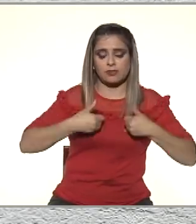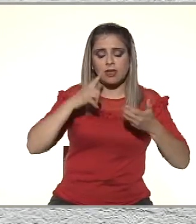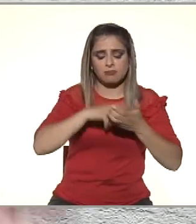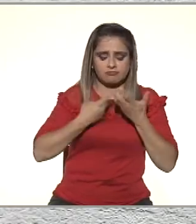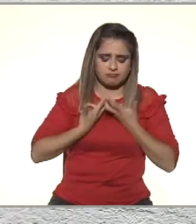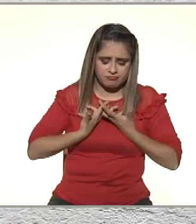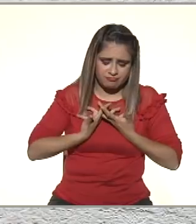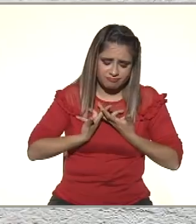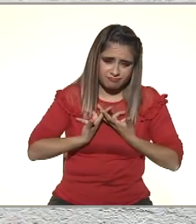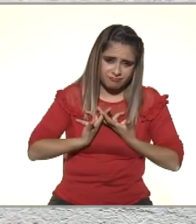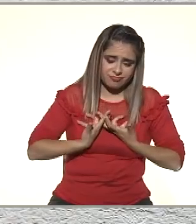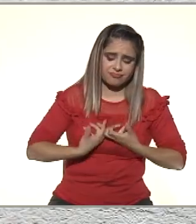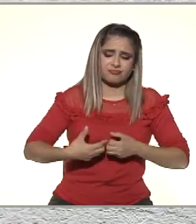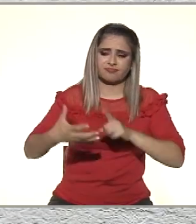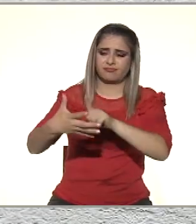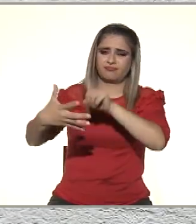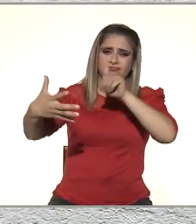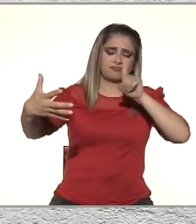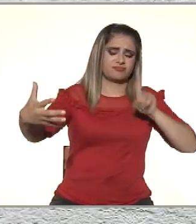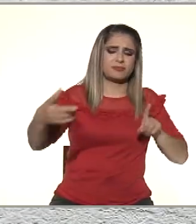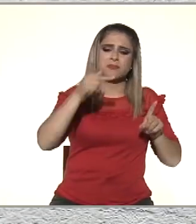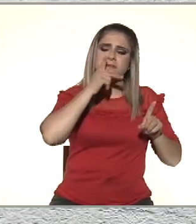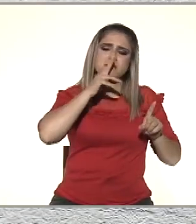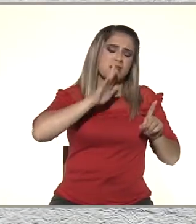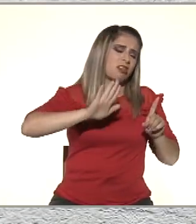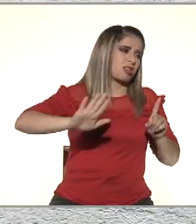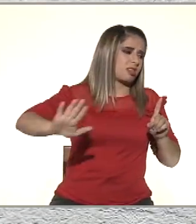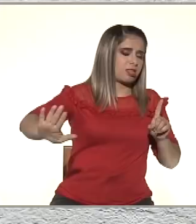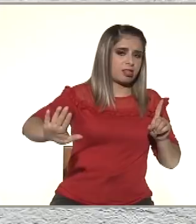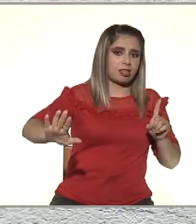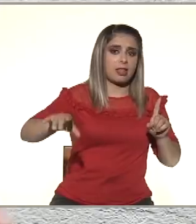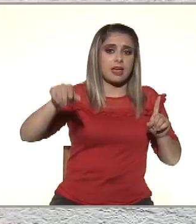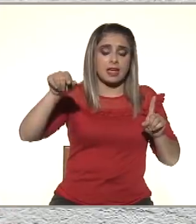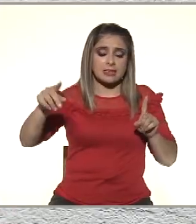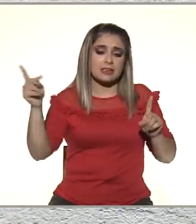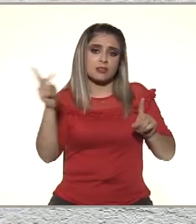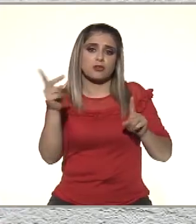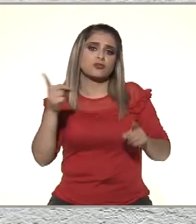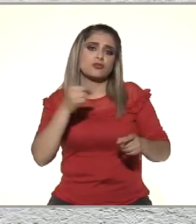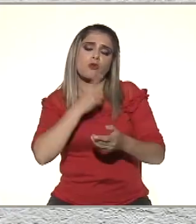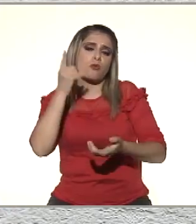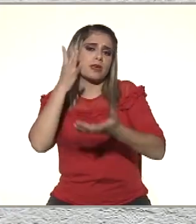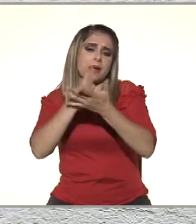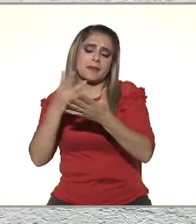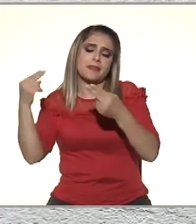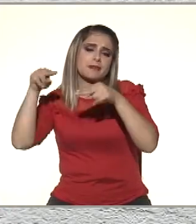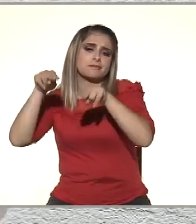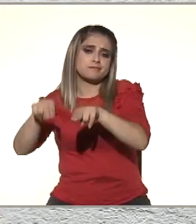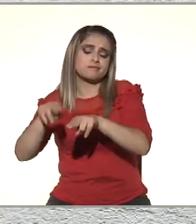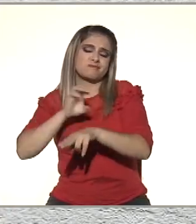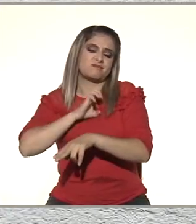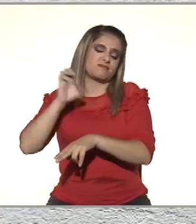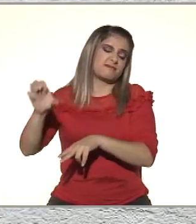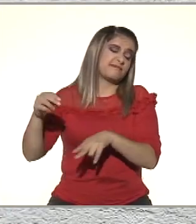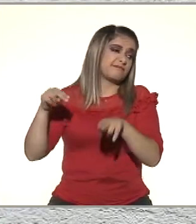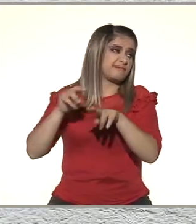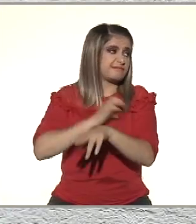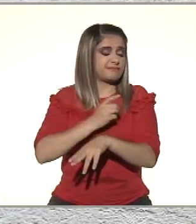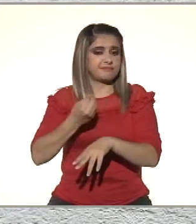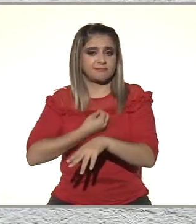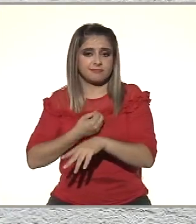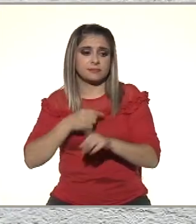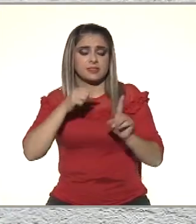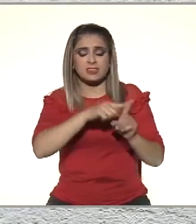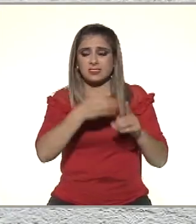y totalmente alejada de sus padres, quienes solo comparten una cama y su mutuo desprecio, es testigo de